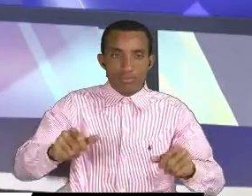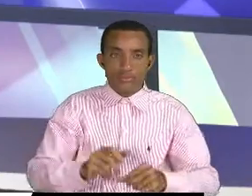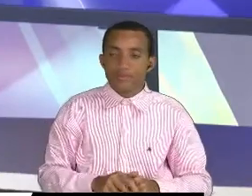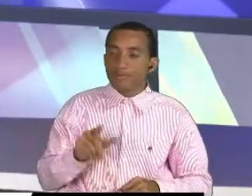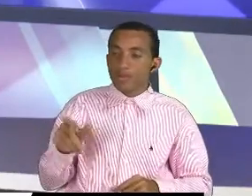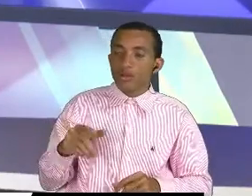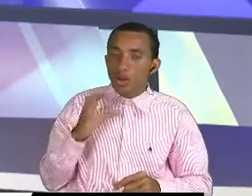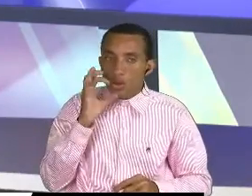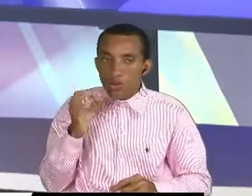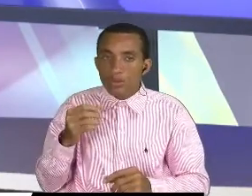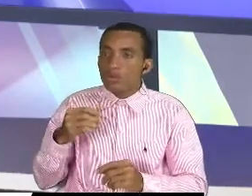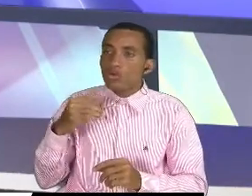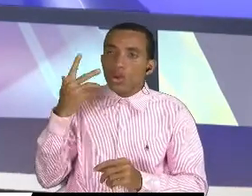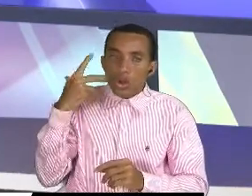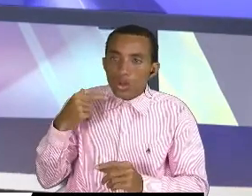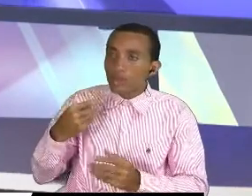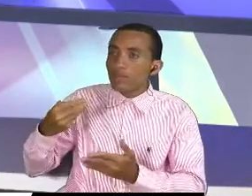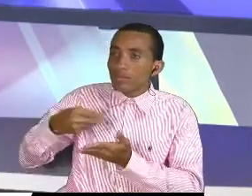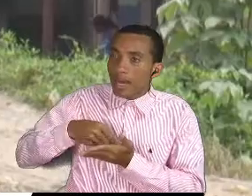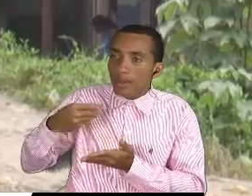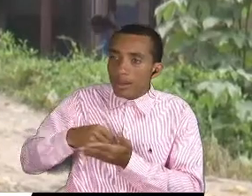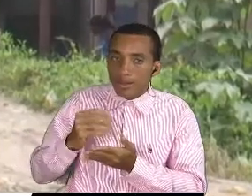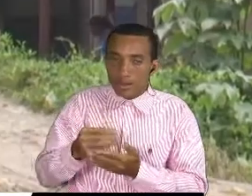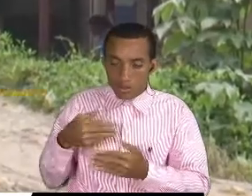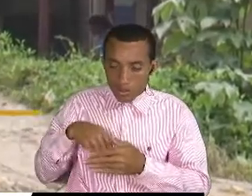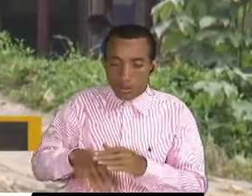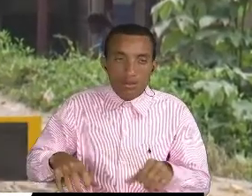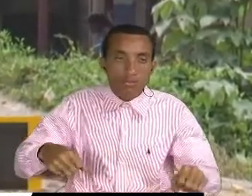cobradores, amenazándolos con armas de fuego.